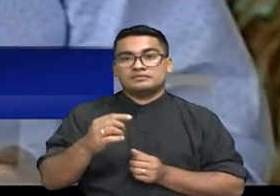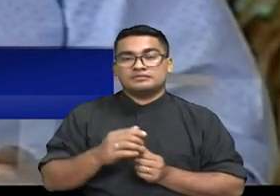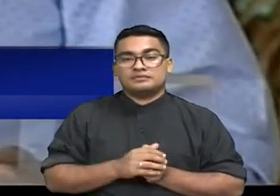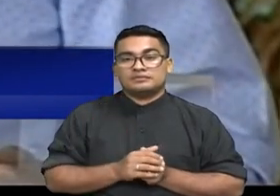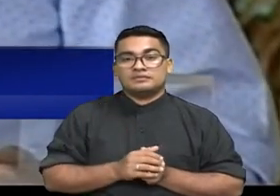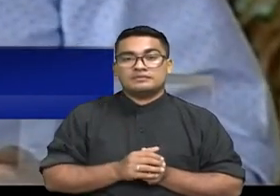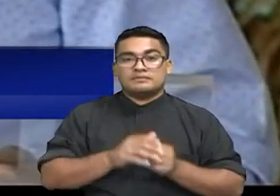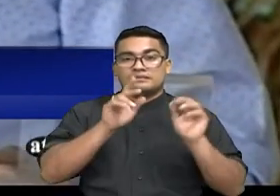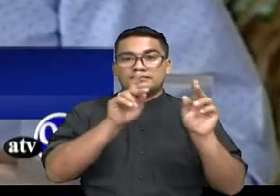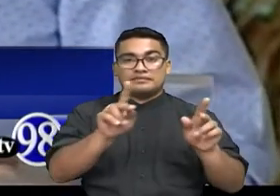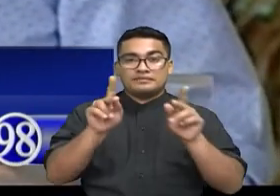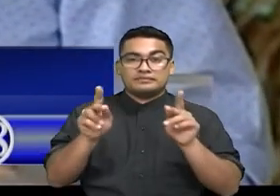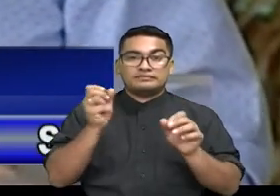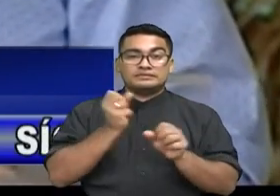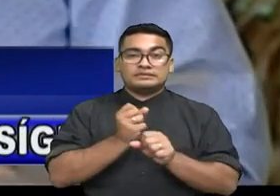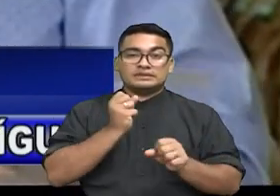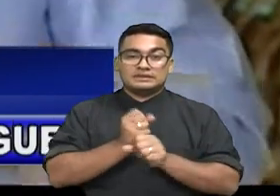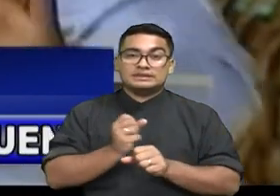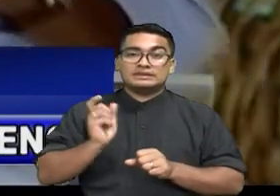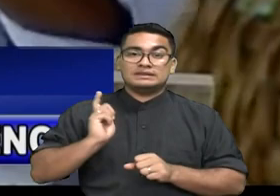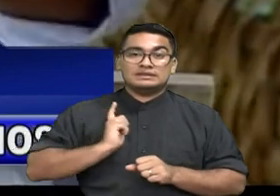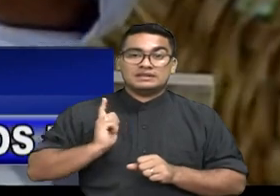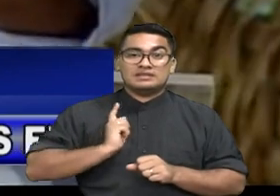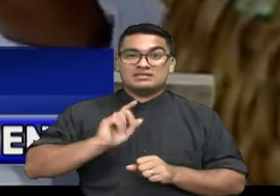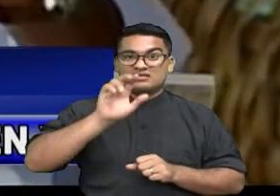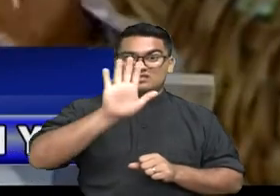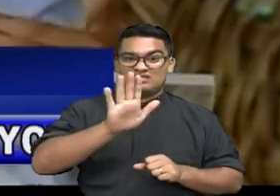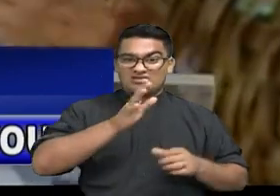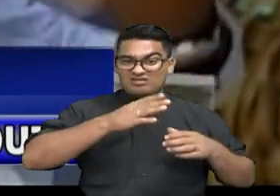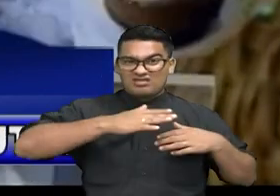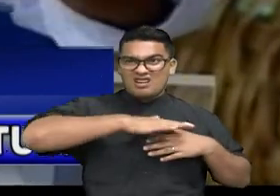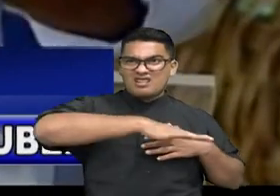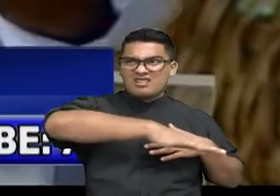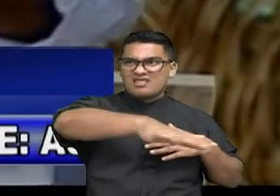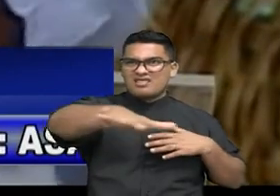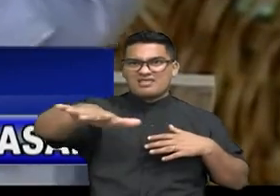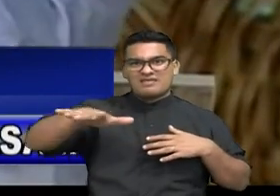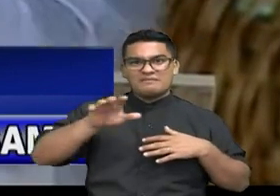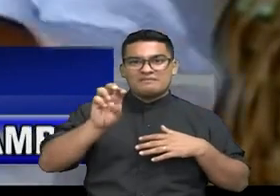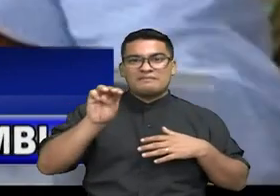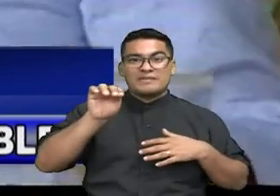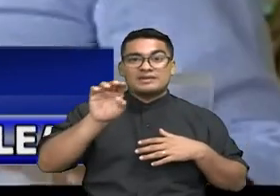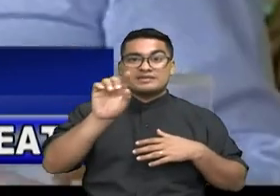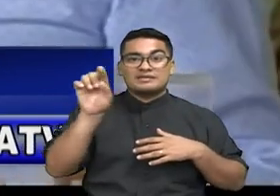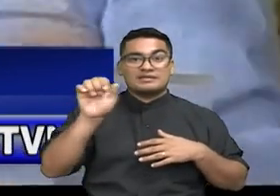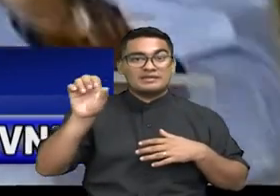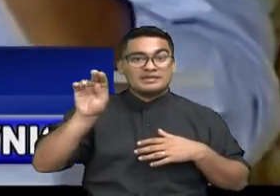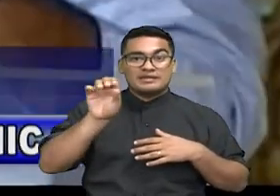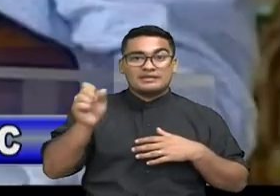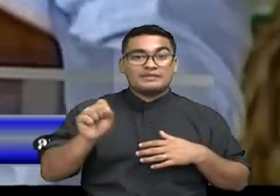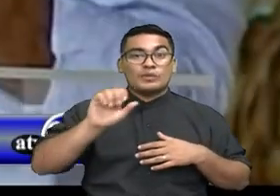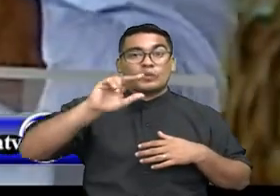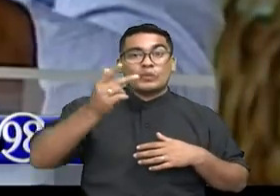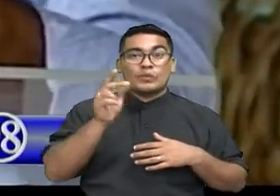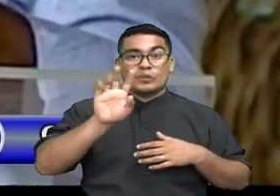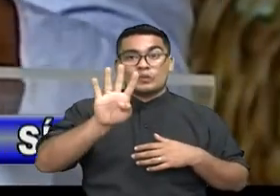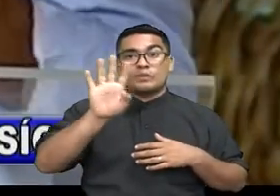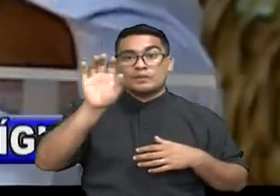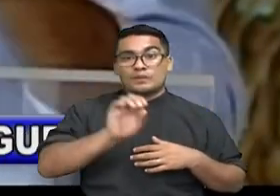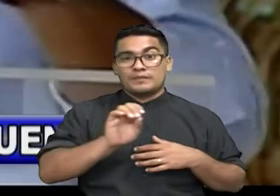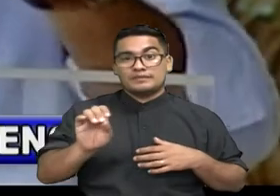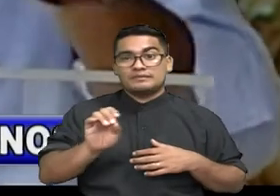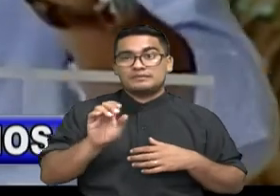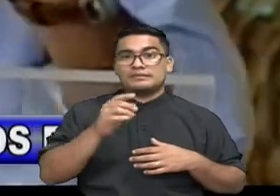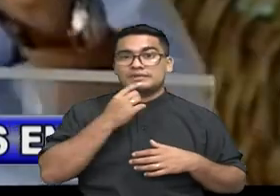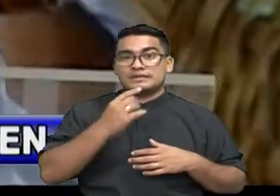son productores que tienen hasta 5 manzanas. Es decir, son productores menores de 5 manzanas, 84%. Es decir,